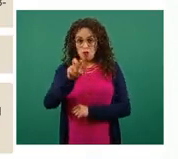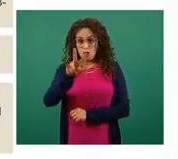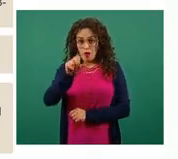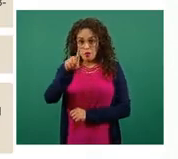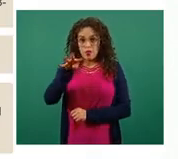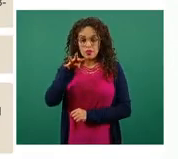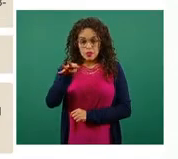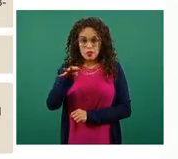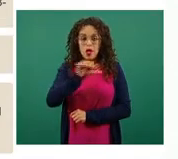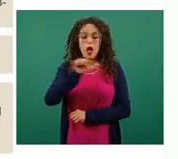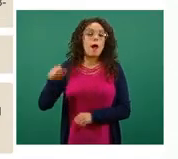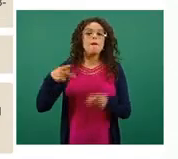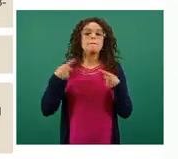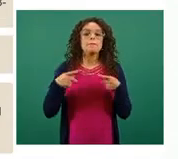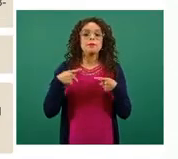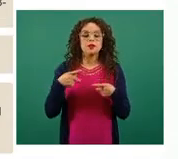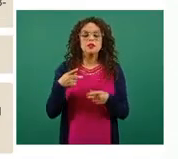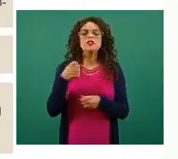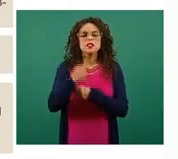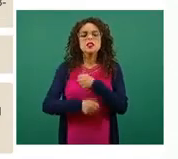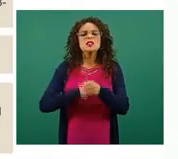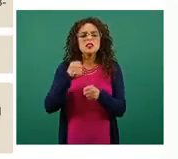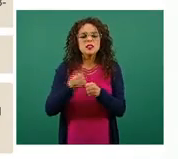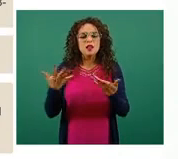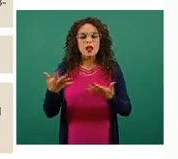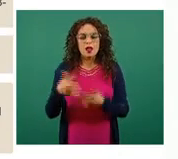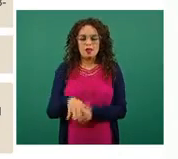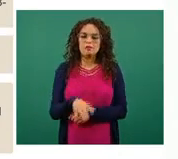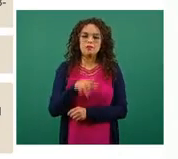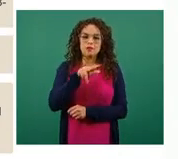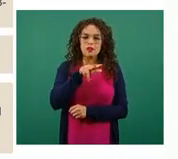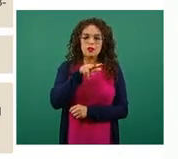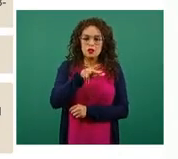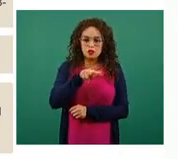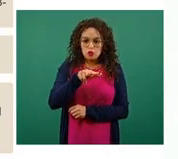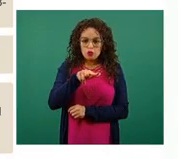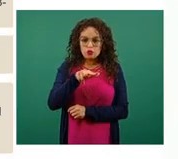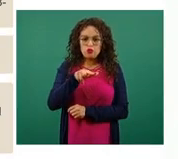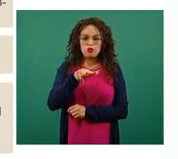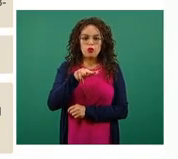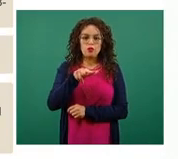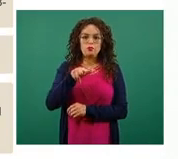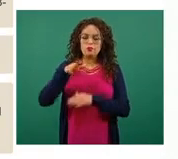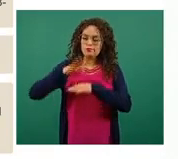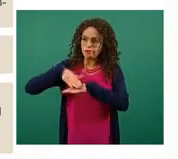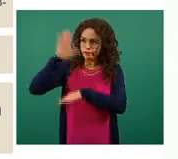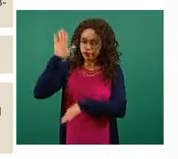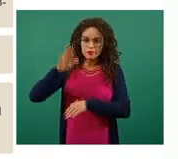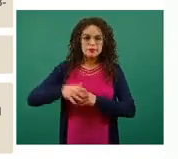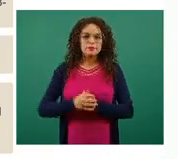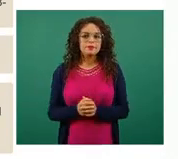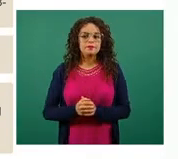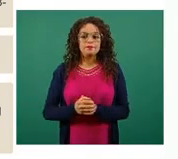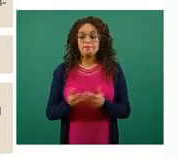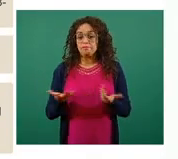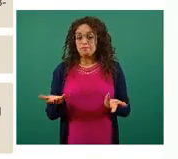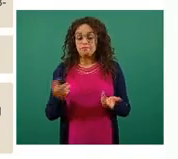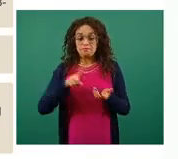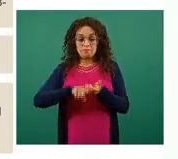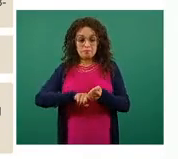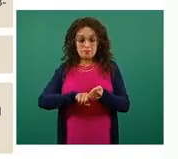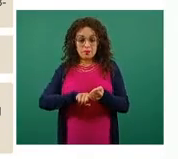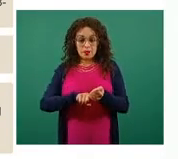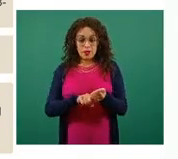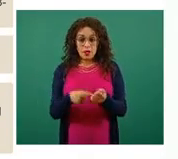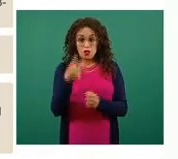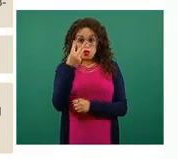personas de 18 años en adelante. Se recomienda el intervalo entre las